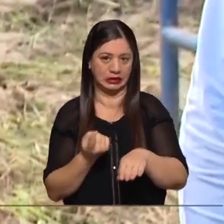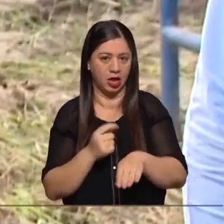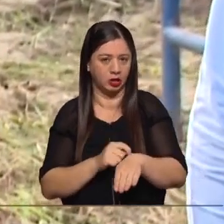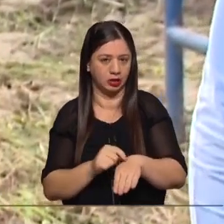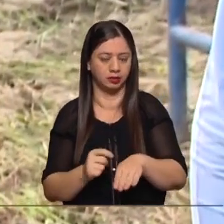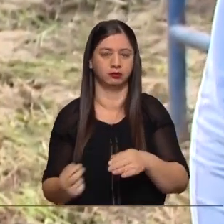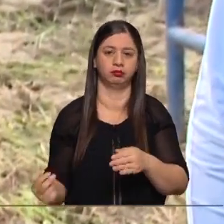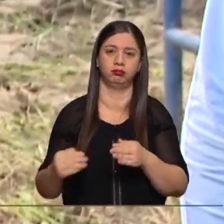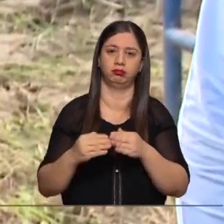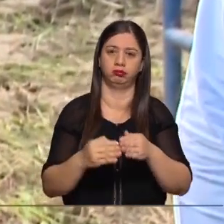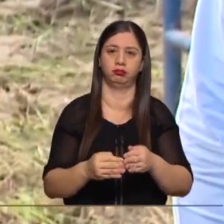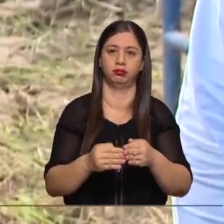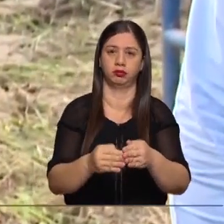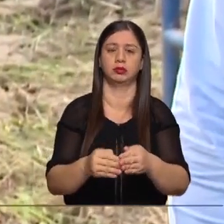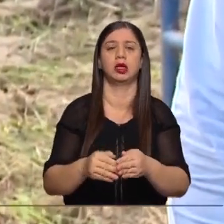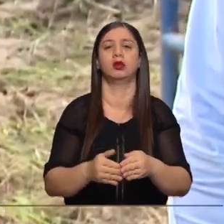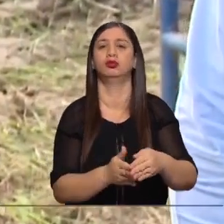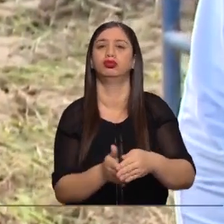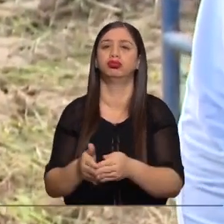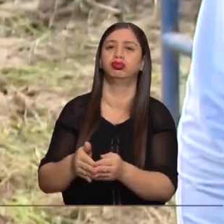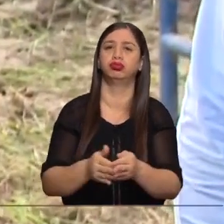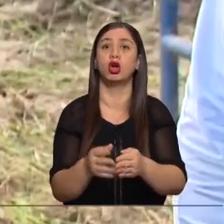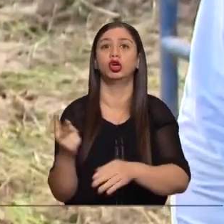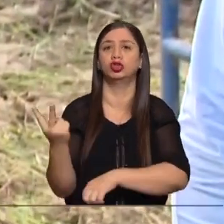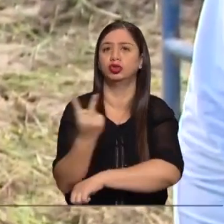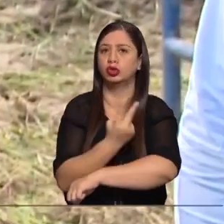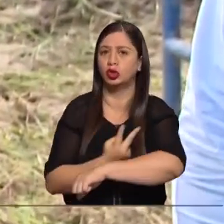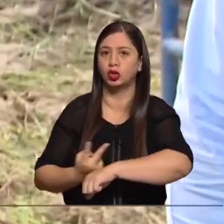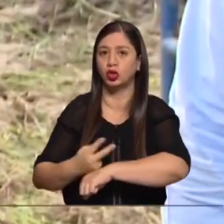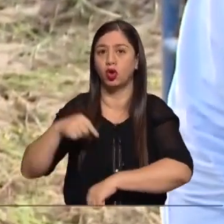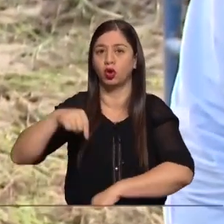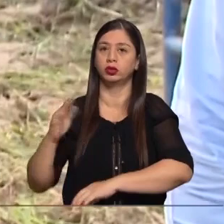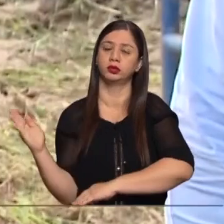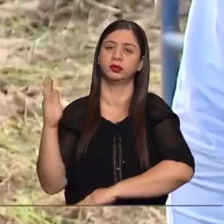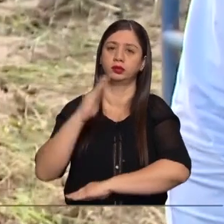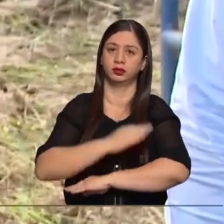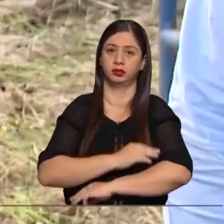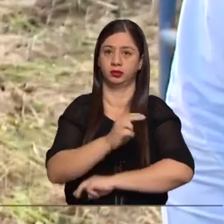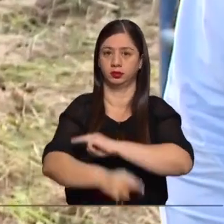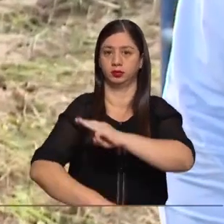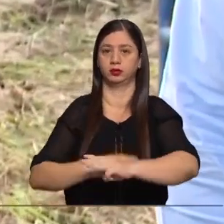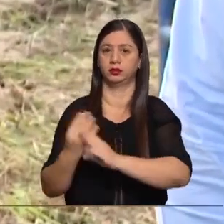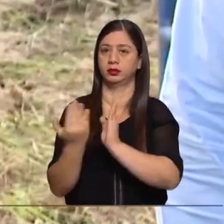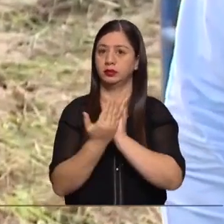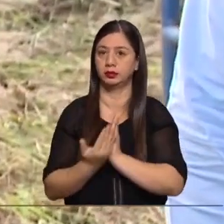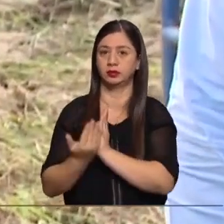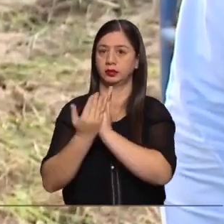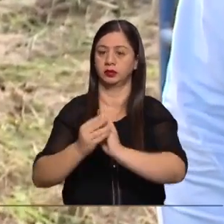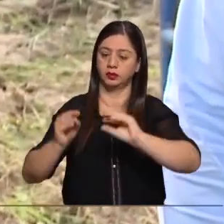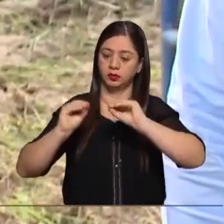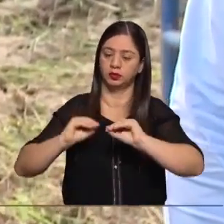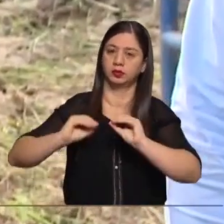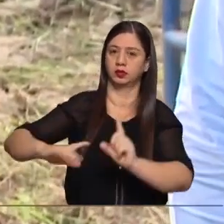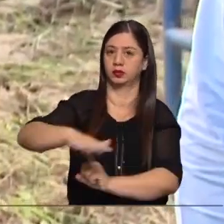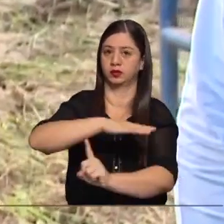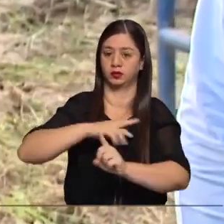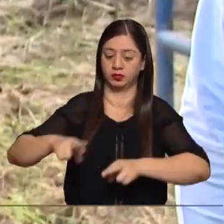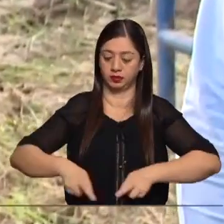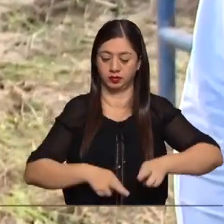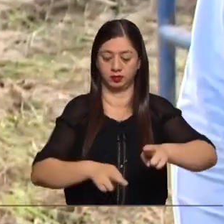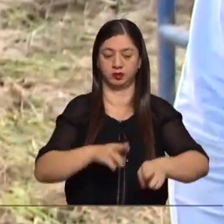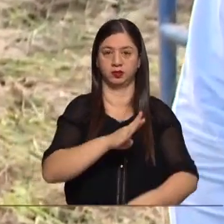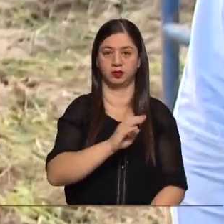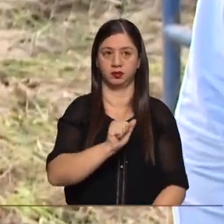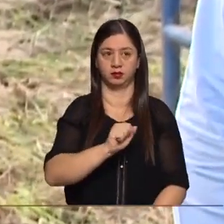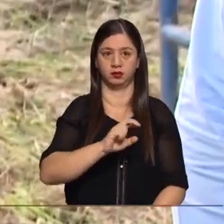hacer un recorrido de 2 horas, porque hoy es el Día Mundial de la Educación Ambiental y pasamos de las aguas del río Baudó a